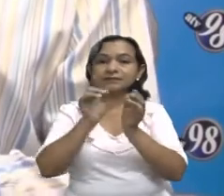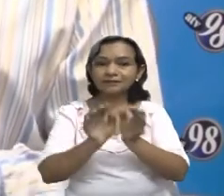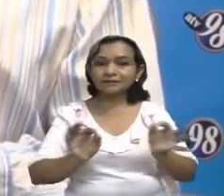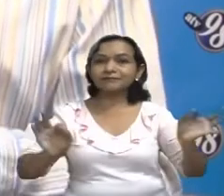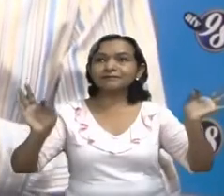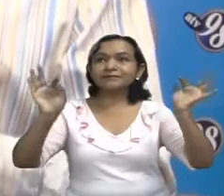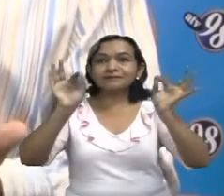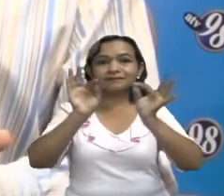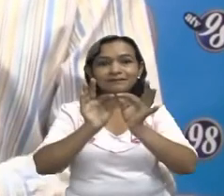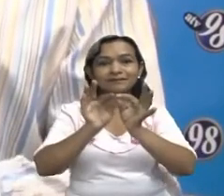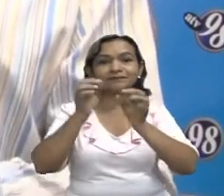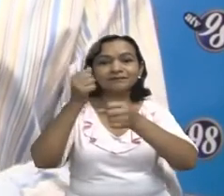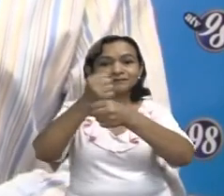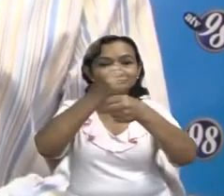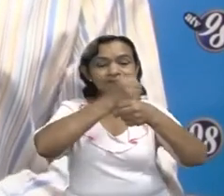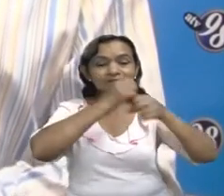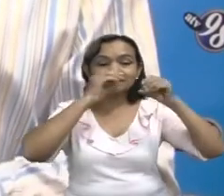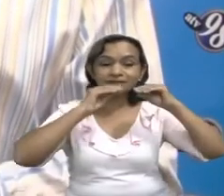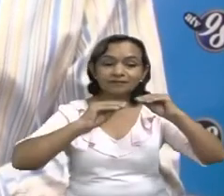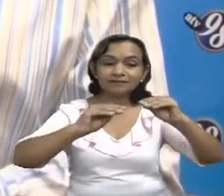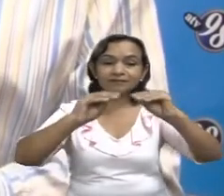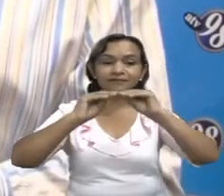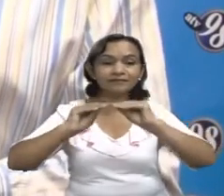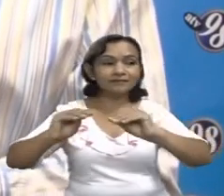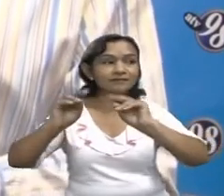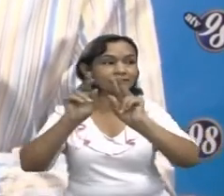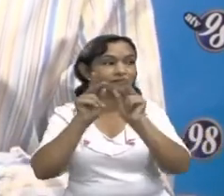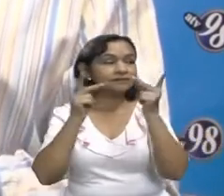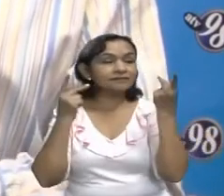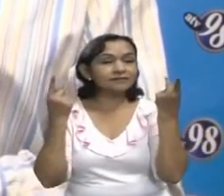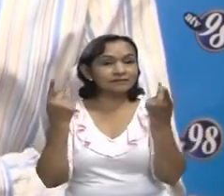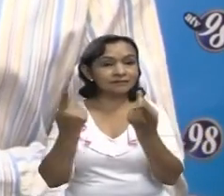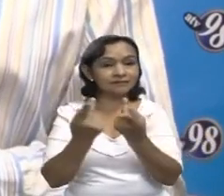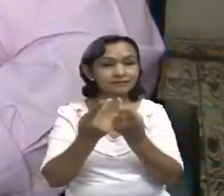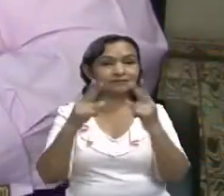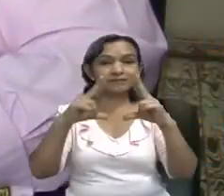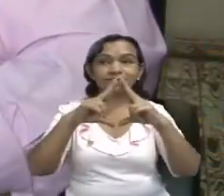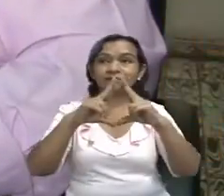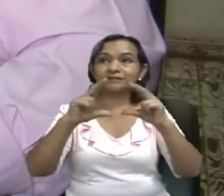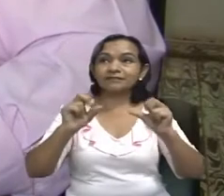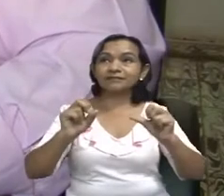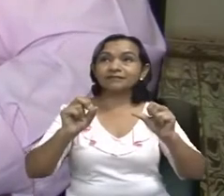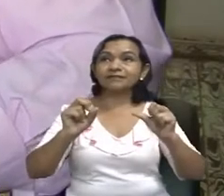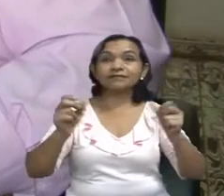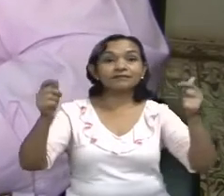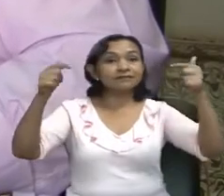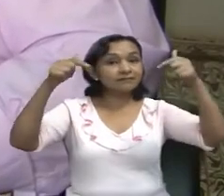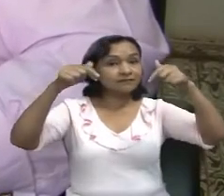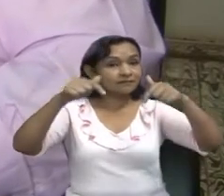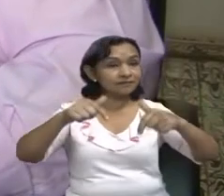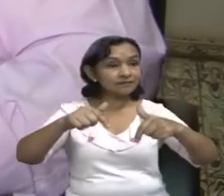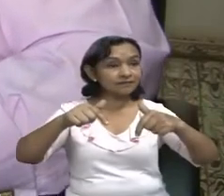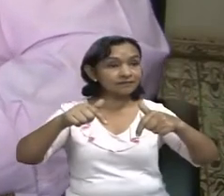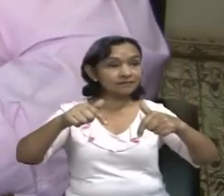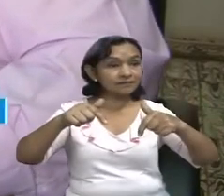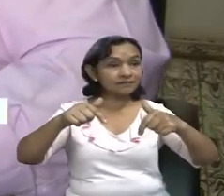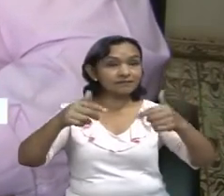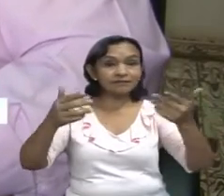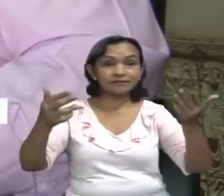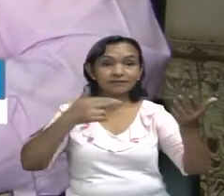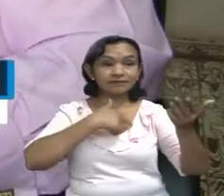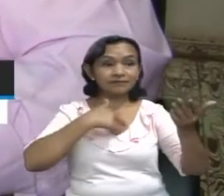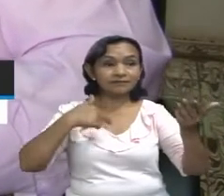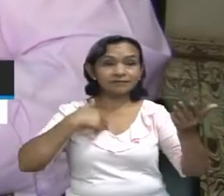importante en la labor educativa de nuestra población nicaragüense. Hasta hoy no tengo ninguna otra